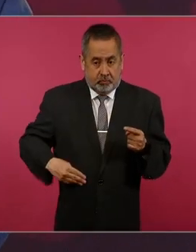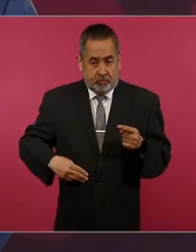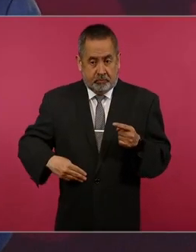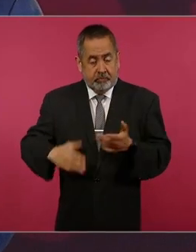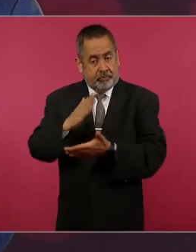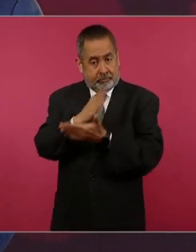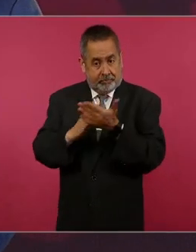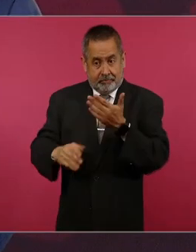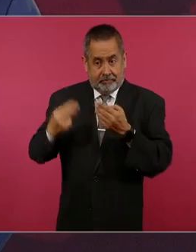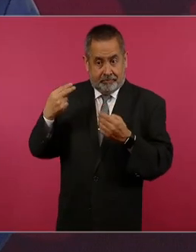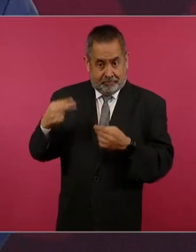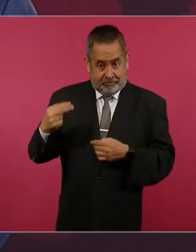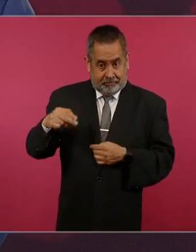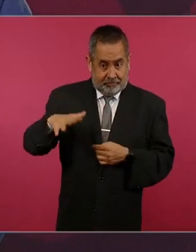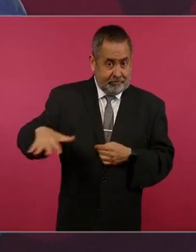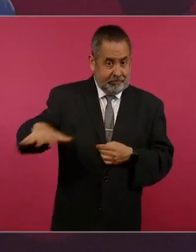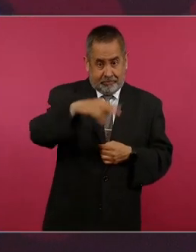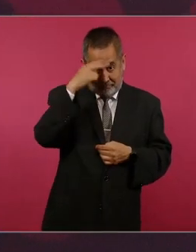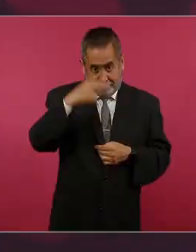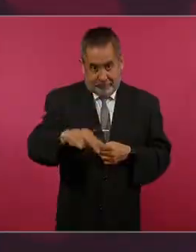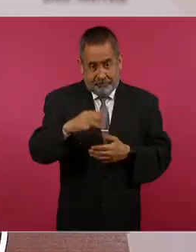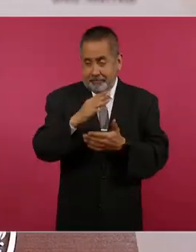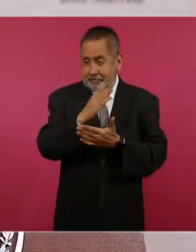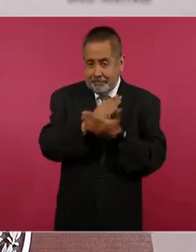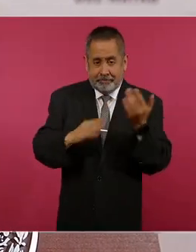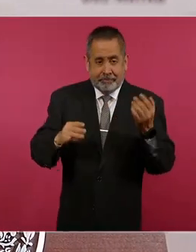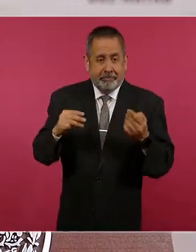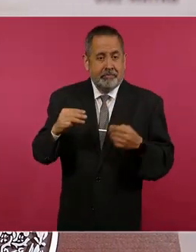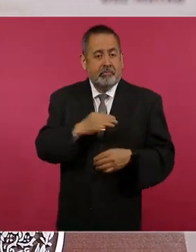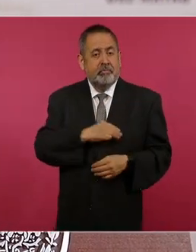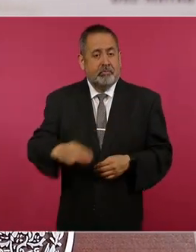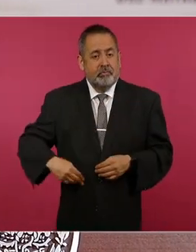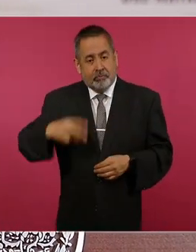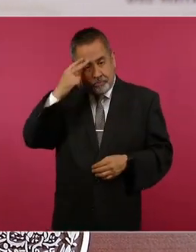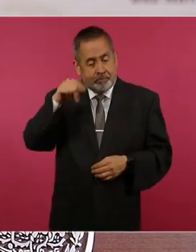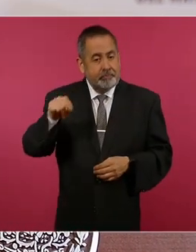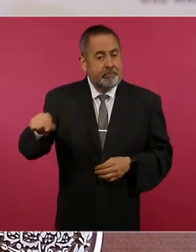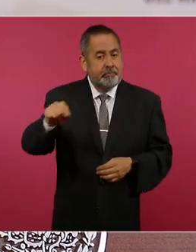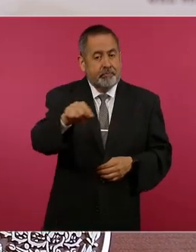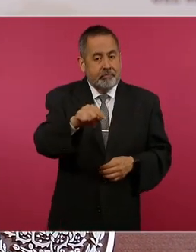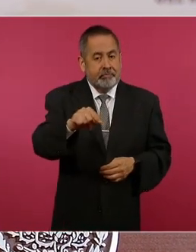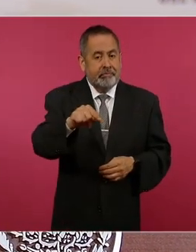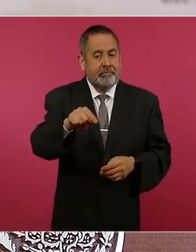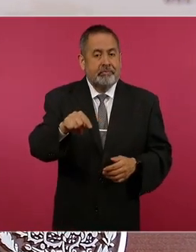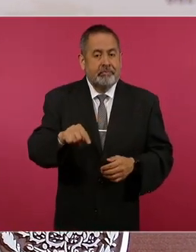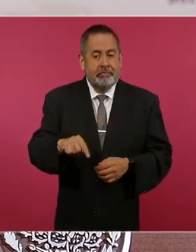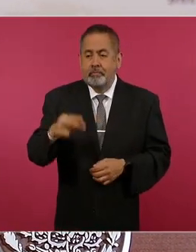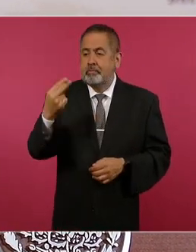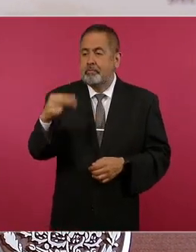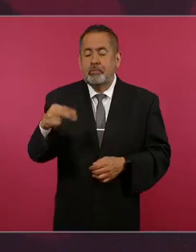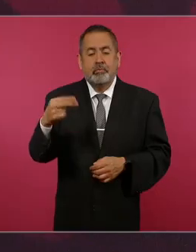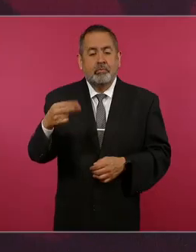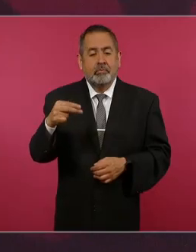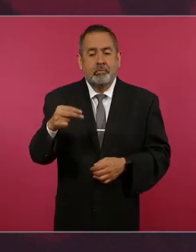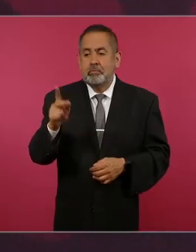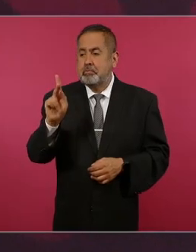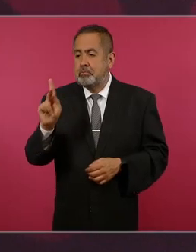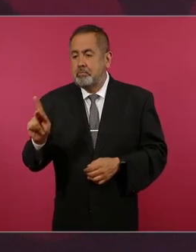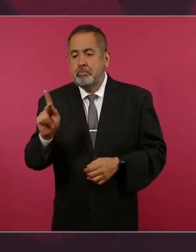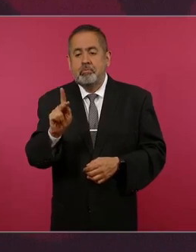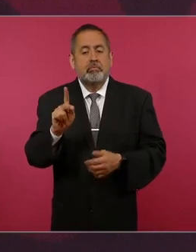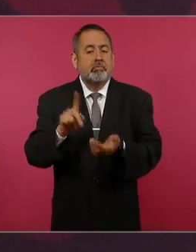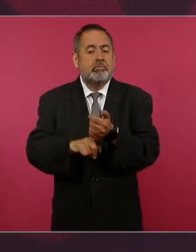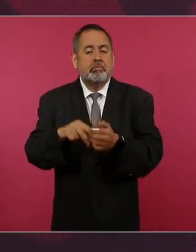la mitad de los municipios de México tienen nombre